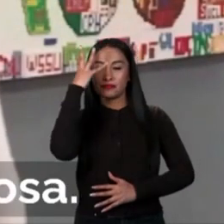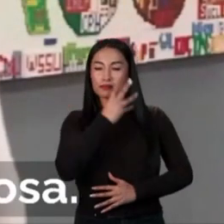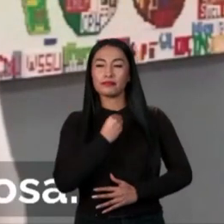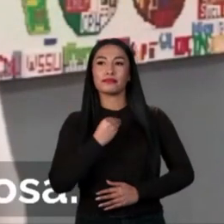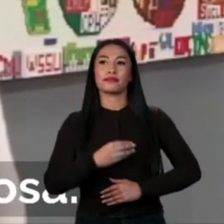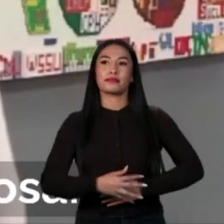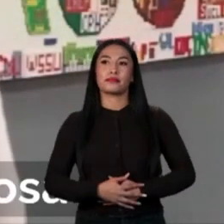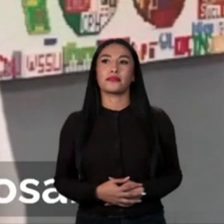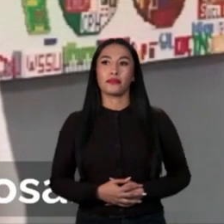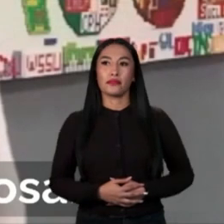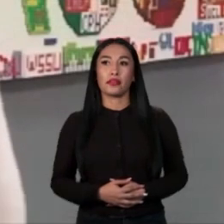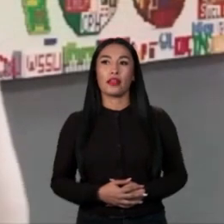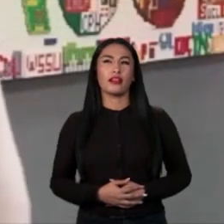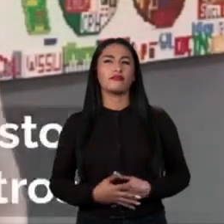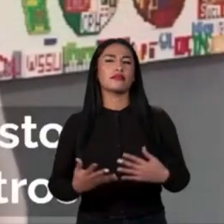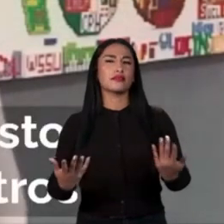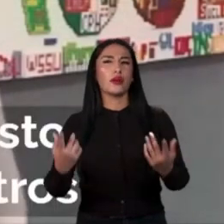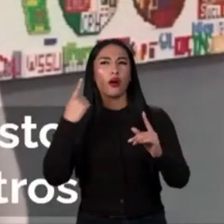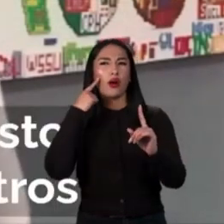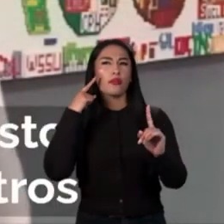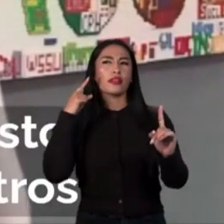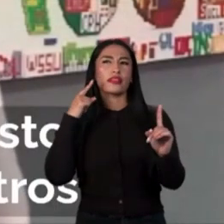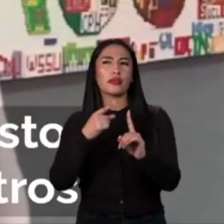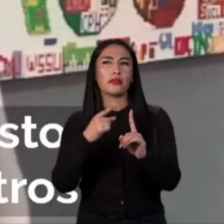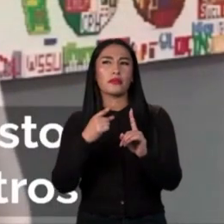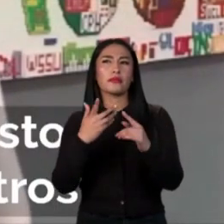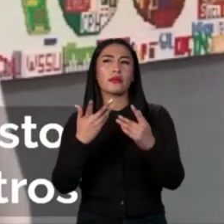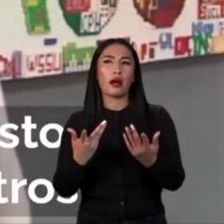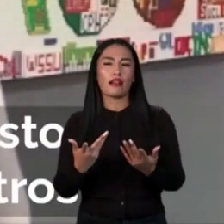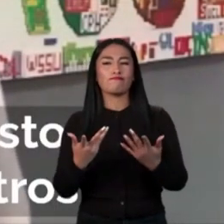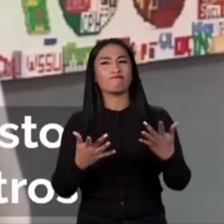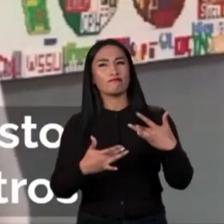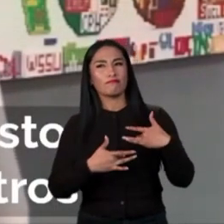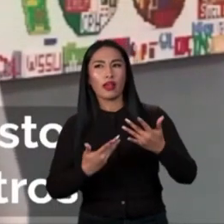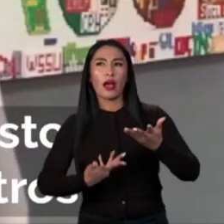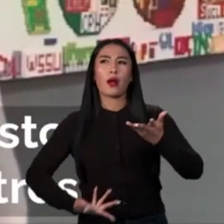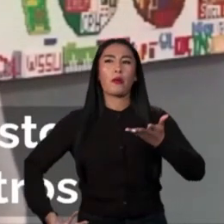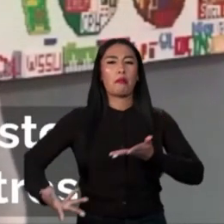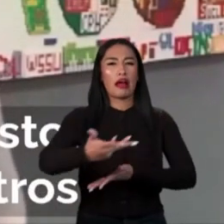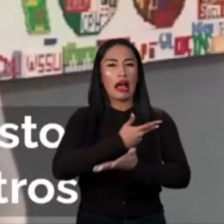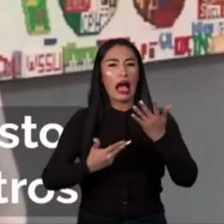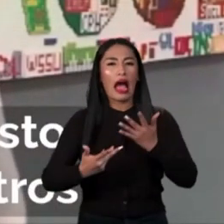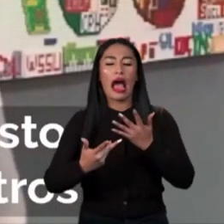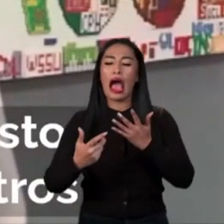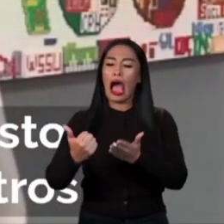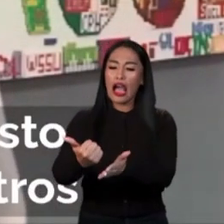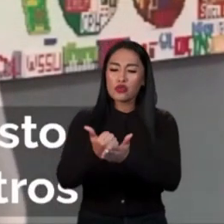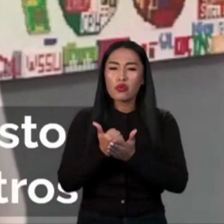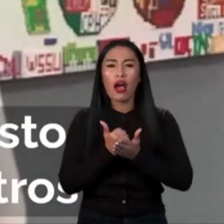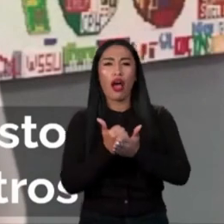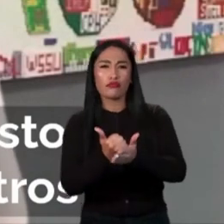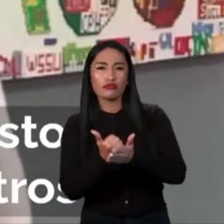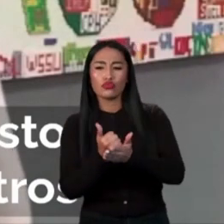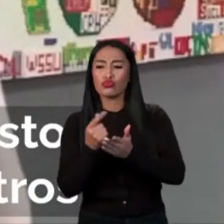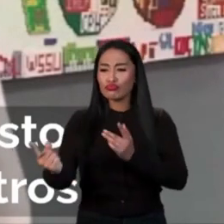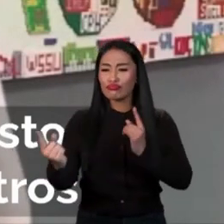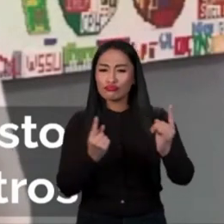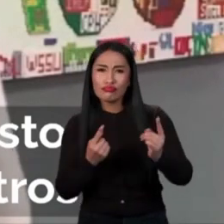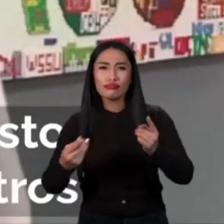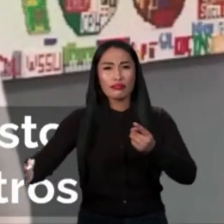industry or area, if you will, because we are always willing to share and to help one another.